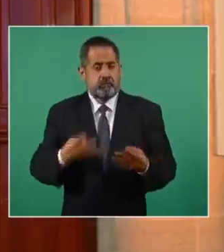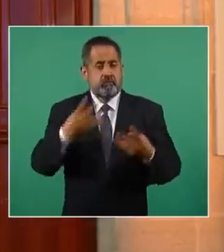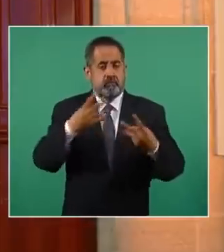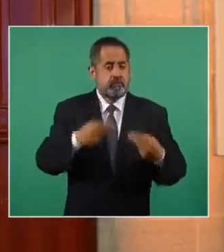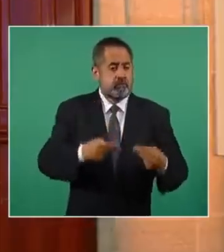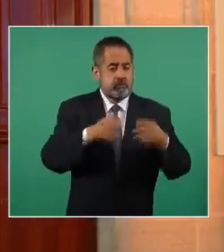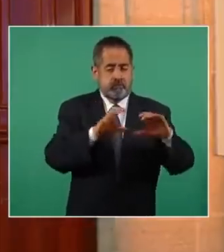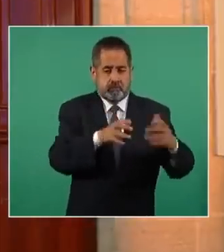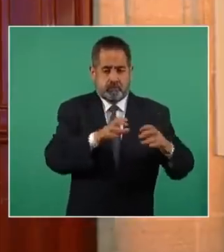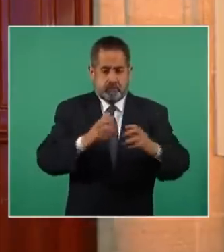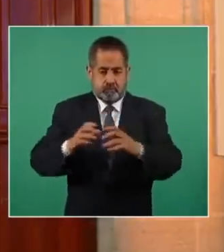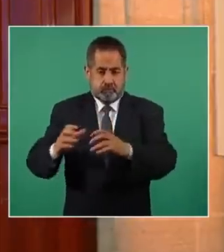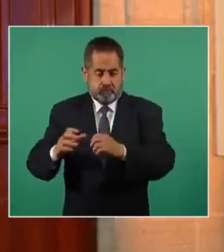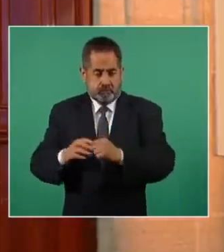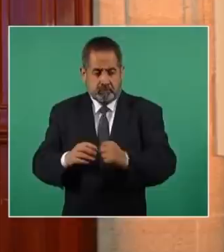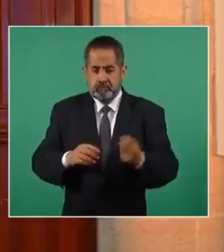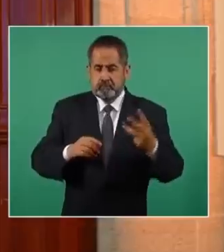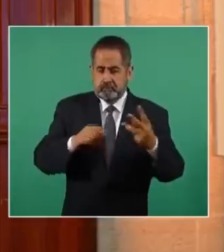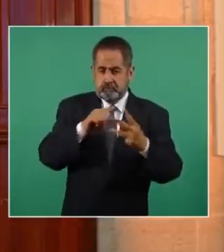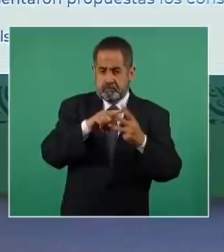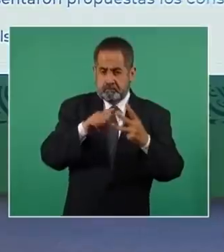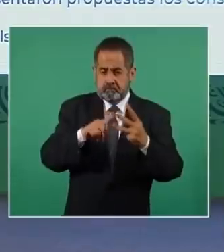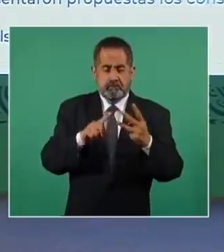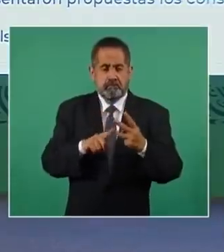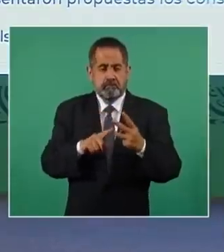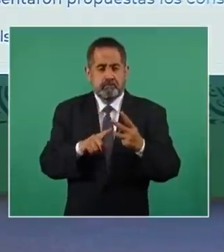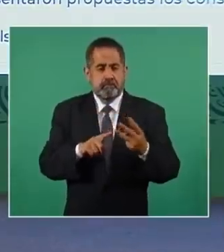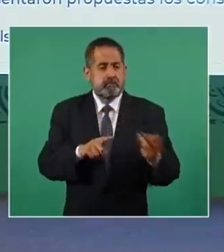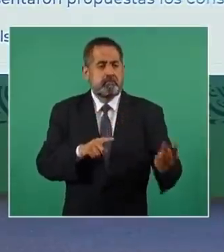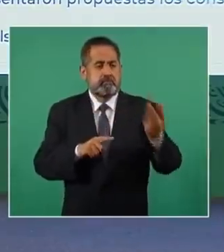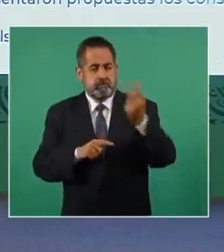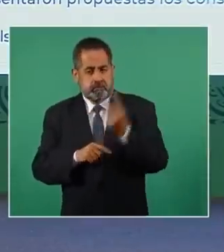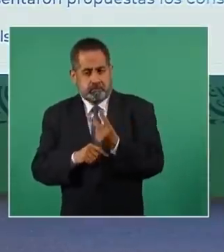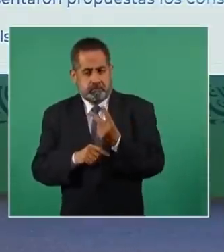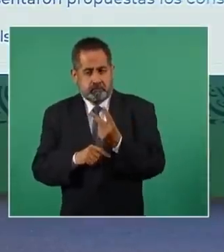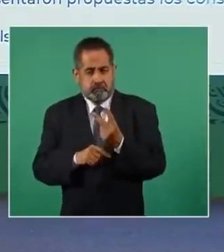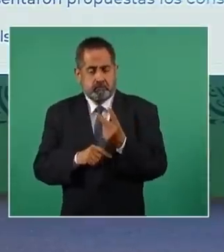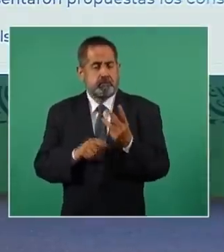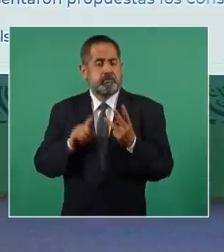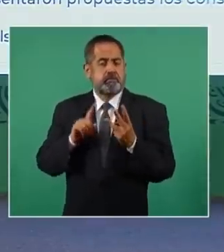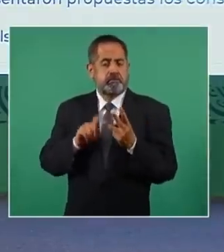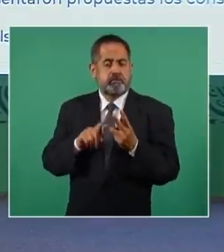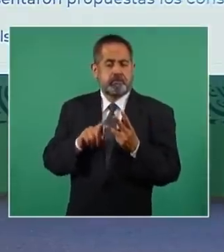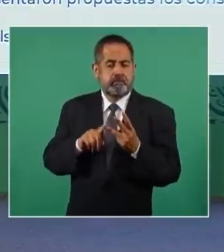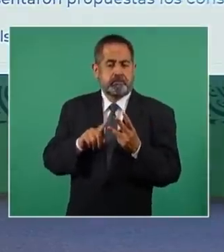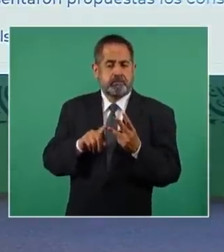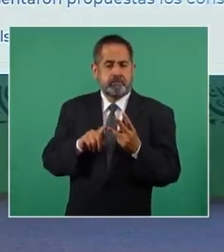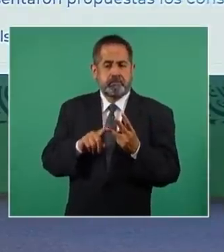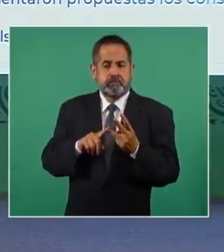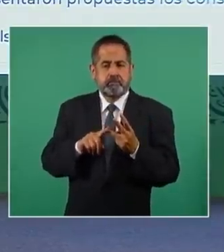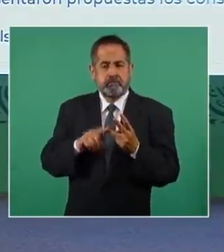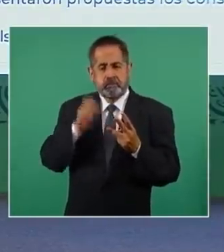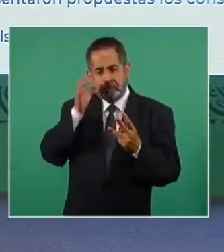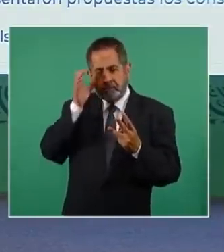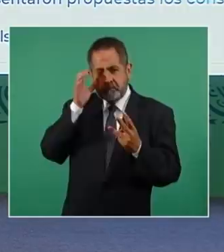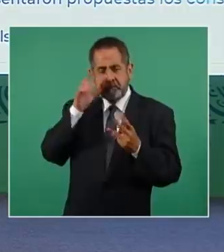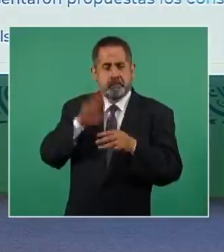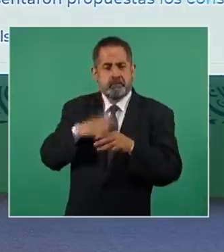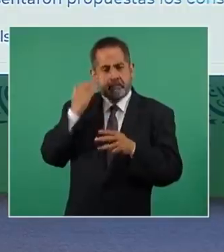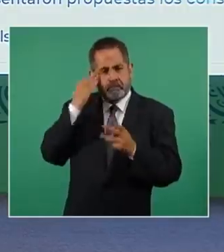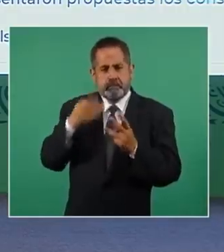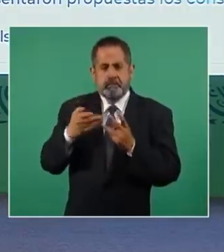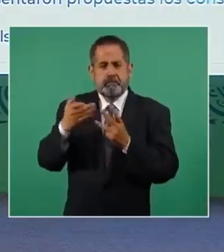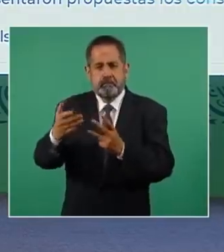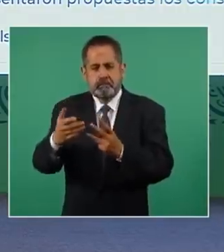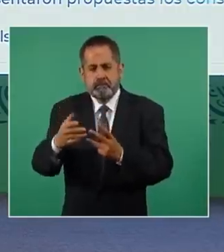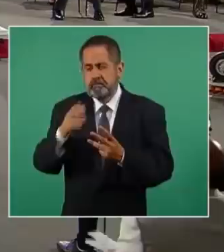Sabiamos que estaban trabajando tres en ese momento, solamente se presentaron dos. Un tercer consorcio, que fue el que el casal de los chinos pidió un poco más de tiempo, no